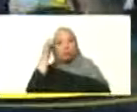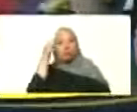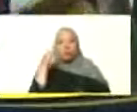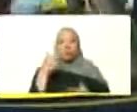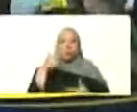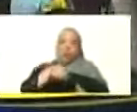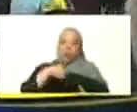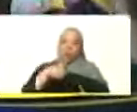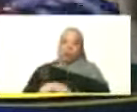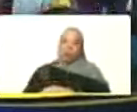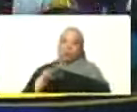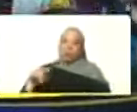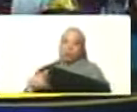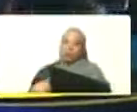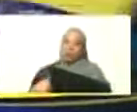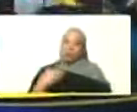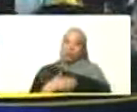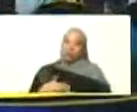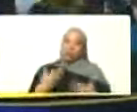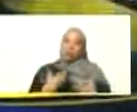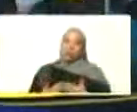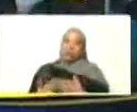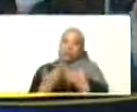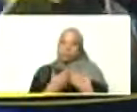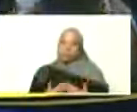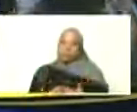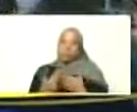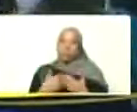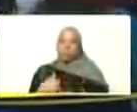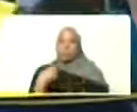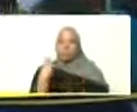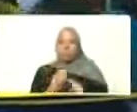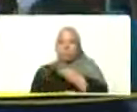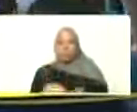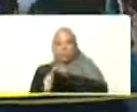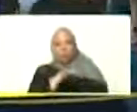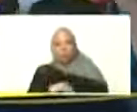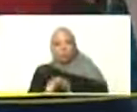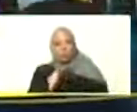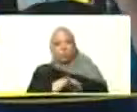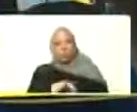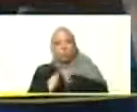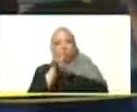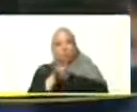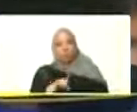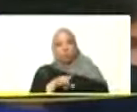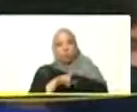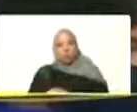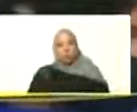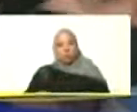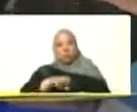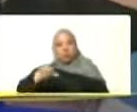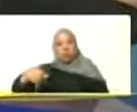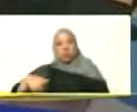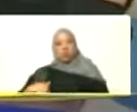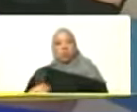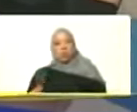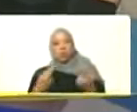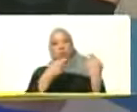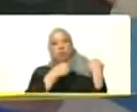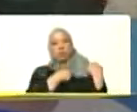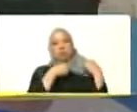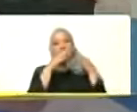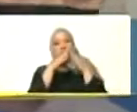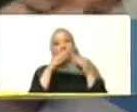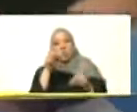de arena aquí. No solo nuestros estudiantes, que bueno, tienen un alto sentido de pertenencia por el plantel, sino nuestros representantes y